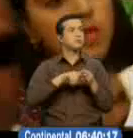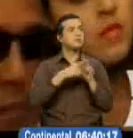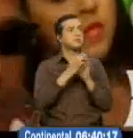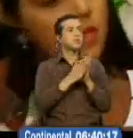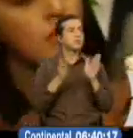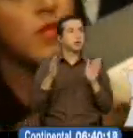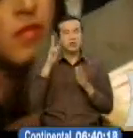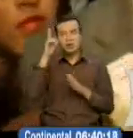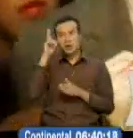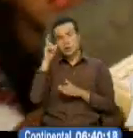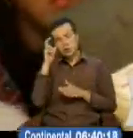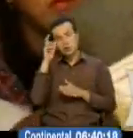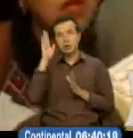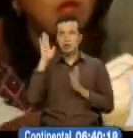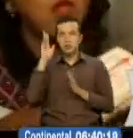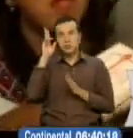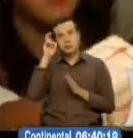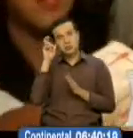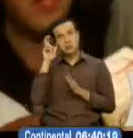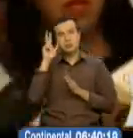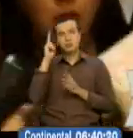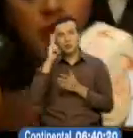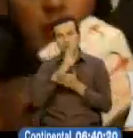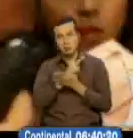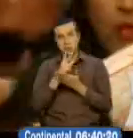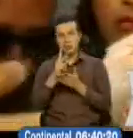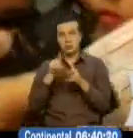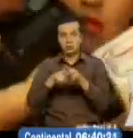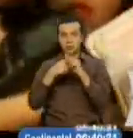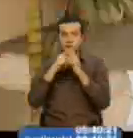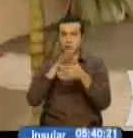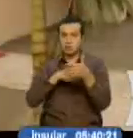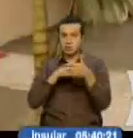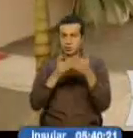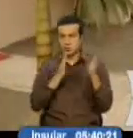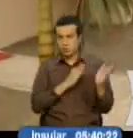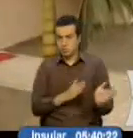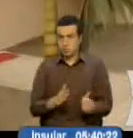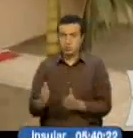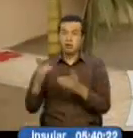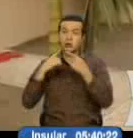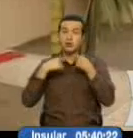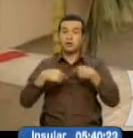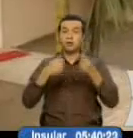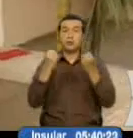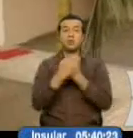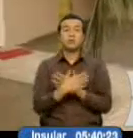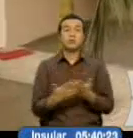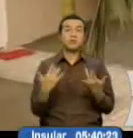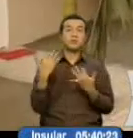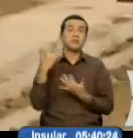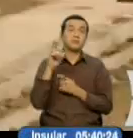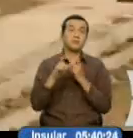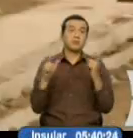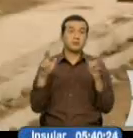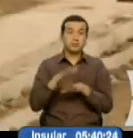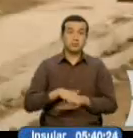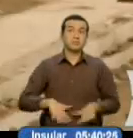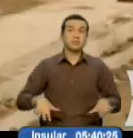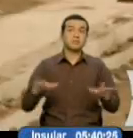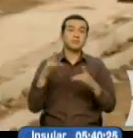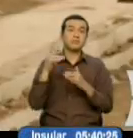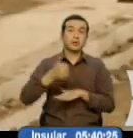Y yo creo que en 2 semanas tendremos un cronograma valorado. El anuncio ha generado una expectativa en los